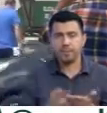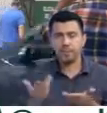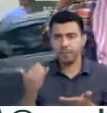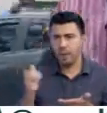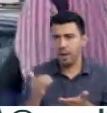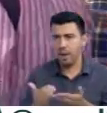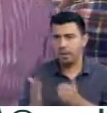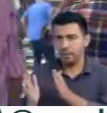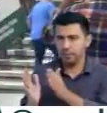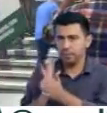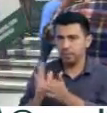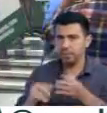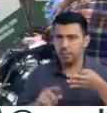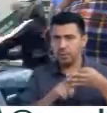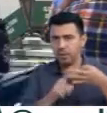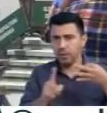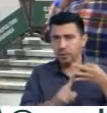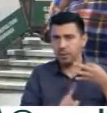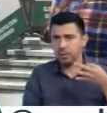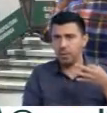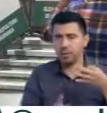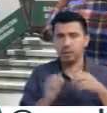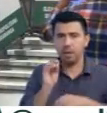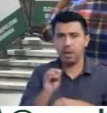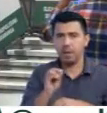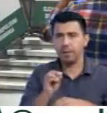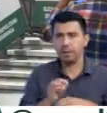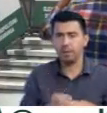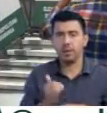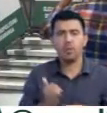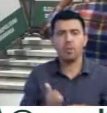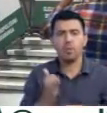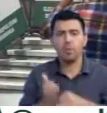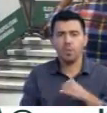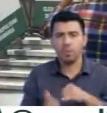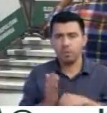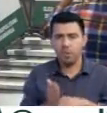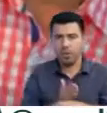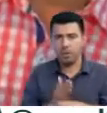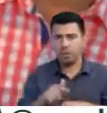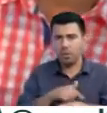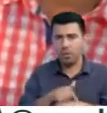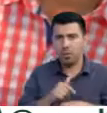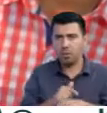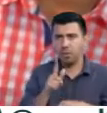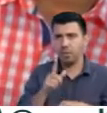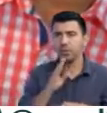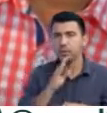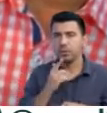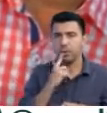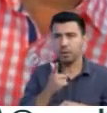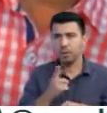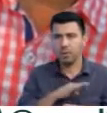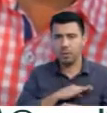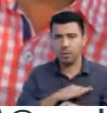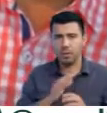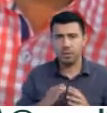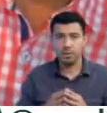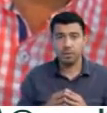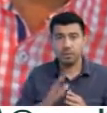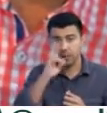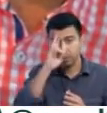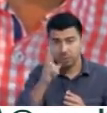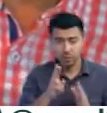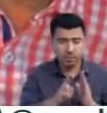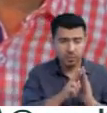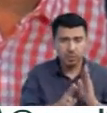conclusiones, las cuales fueron anunciadas en las últimas horas por el ingeniero Rodolfo Hernández. Con respecto a las